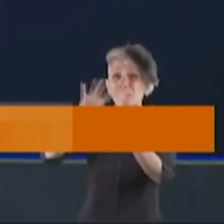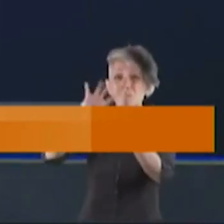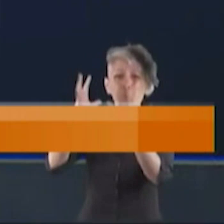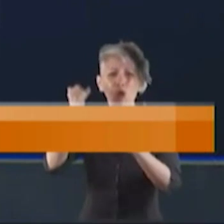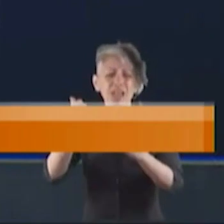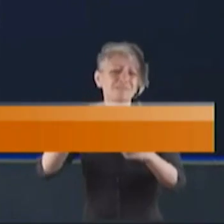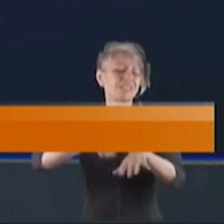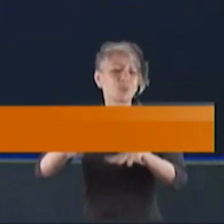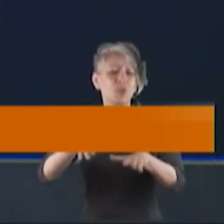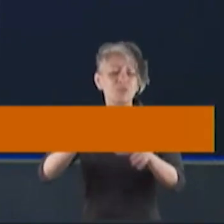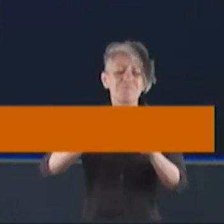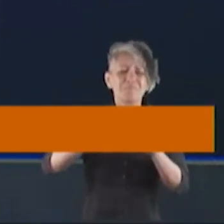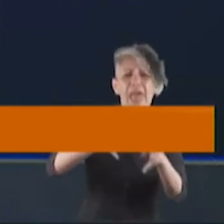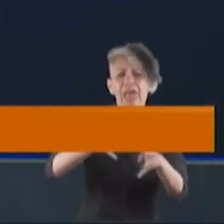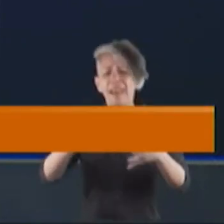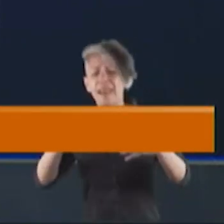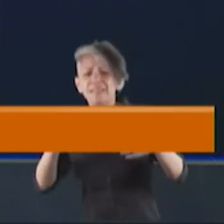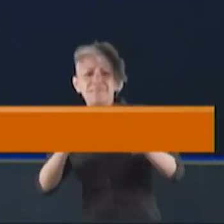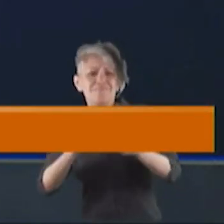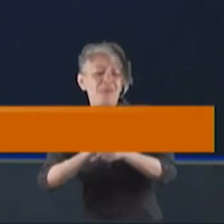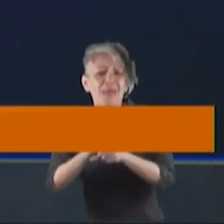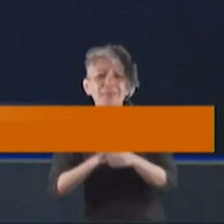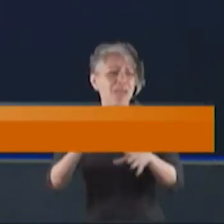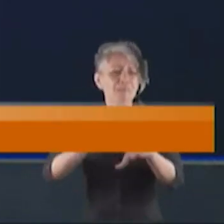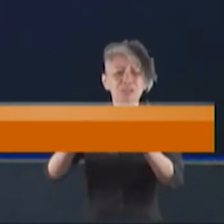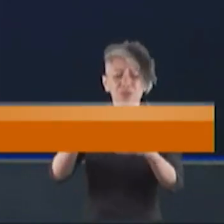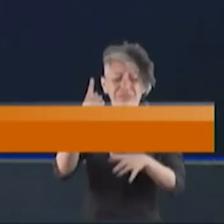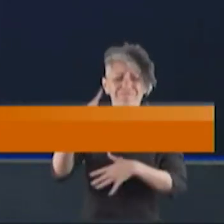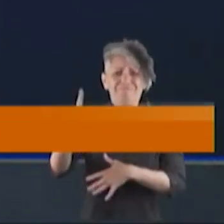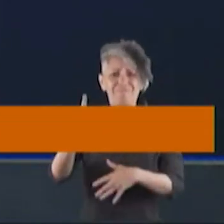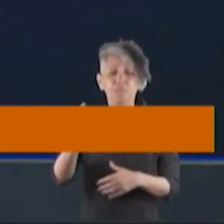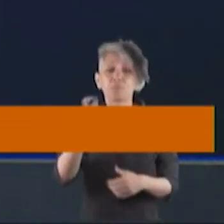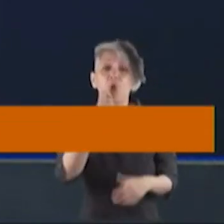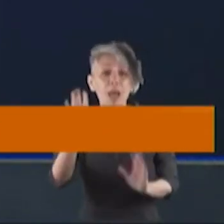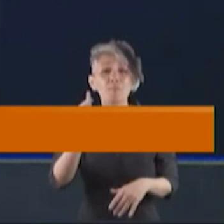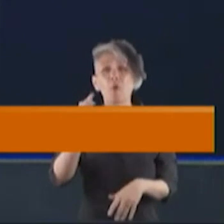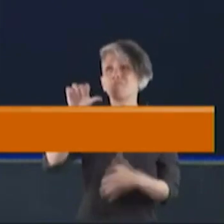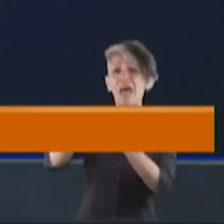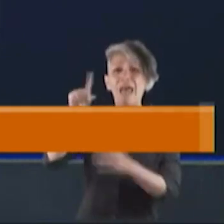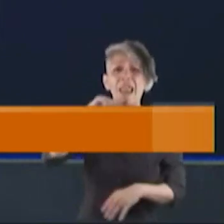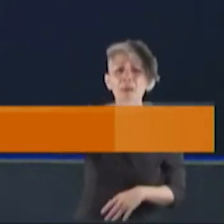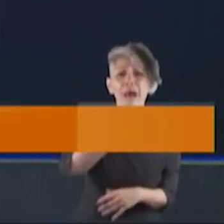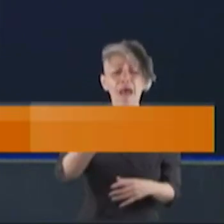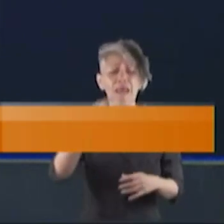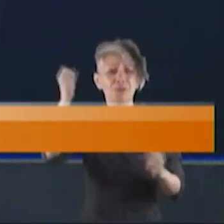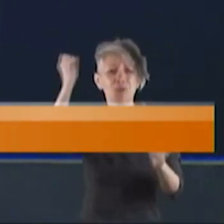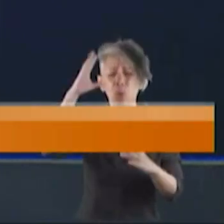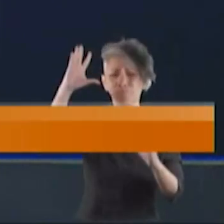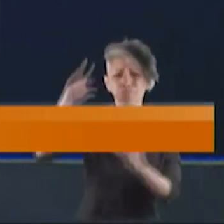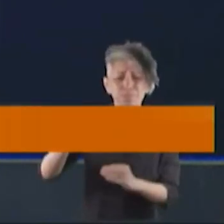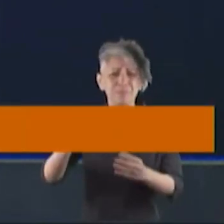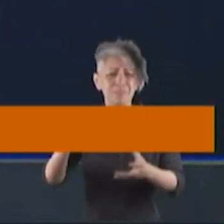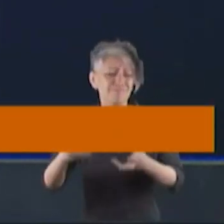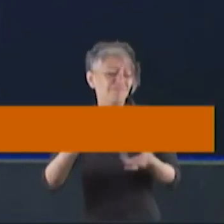de Sergio massa pero también la otra noticia importante es que bajaron sus candidaturas declinaron sus